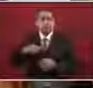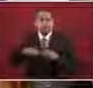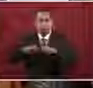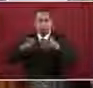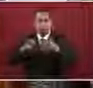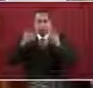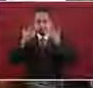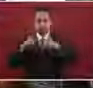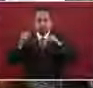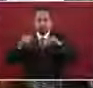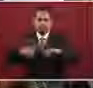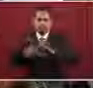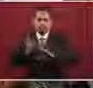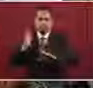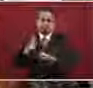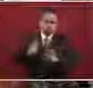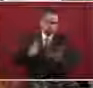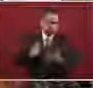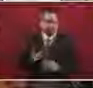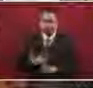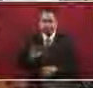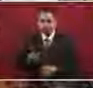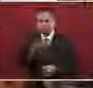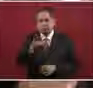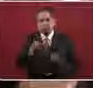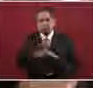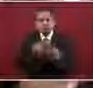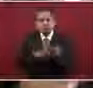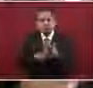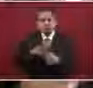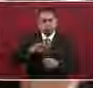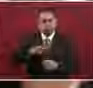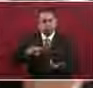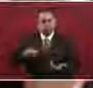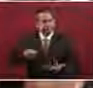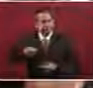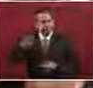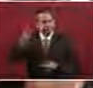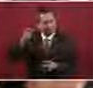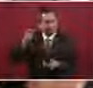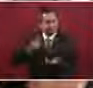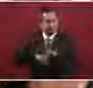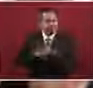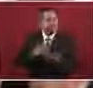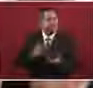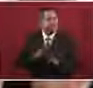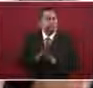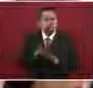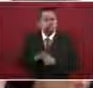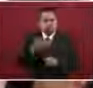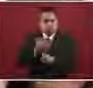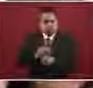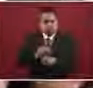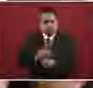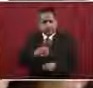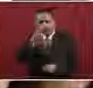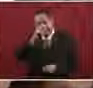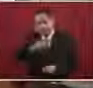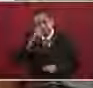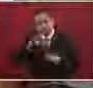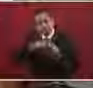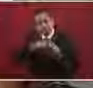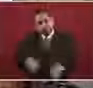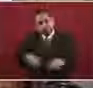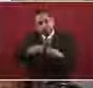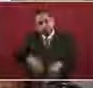La pregunta, con todo respeto, es: ¿el ganso ha perdido alguna pluma en estos 9 meses de gobierno?